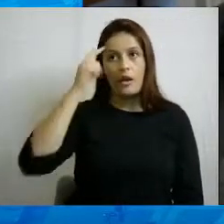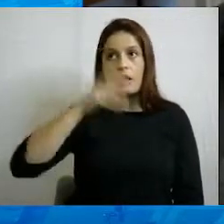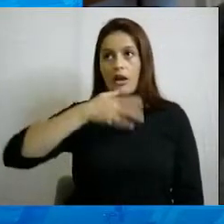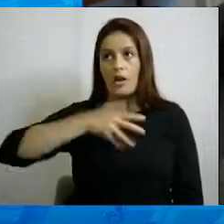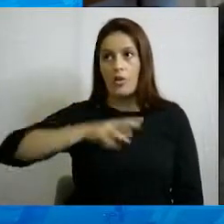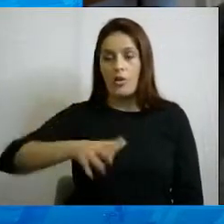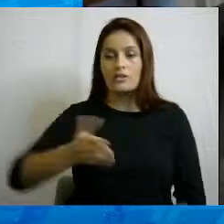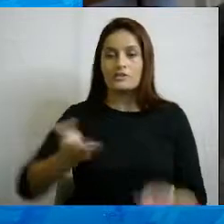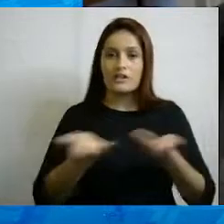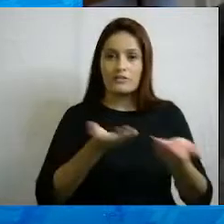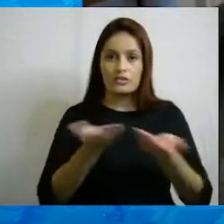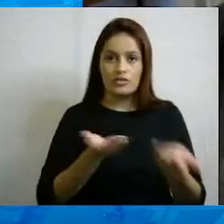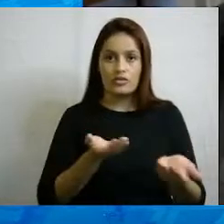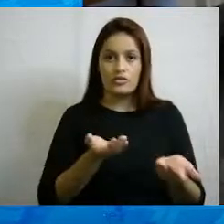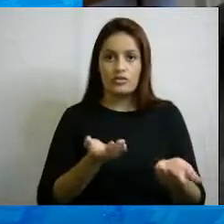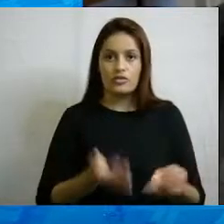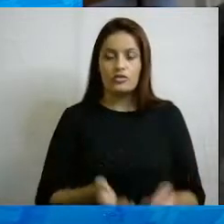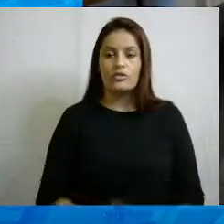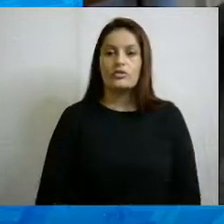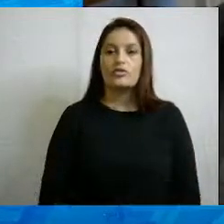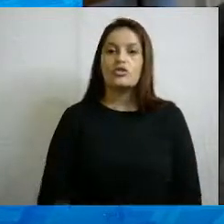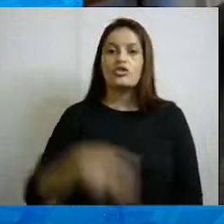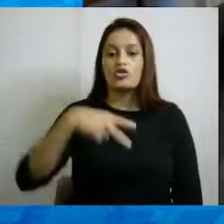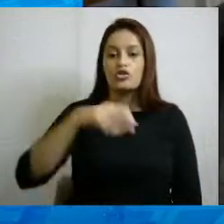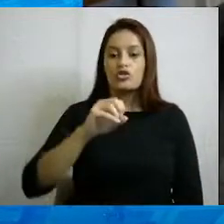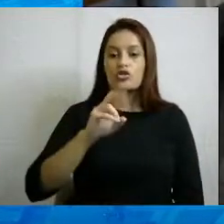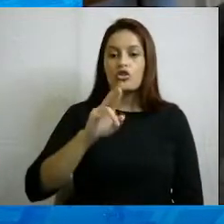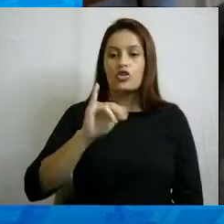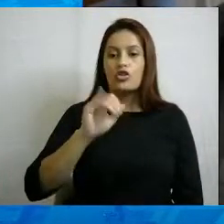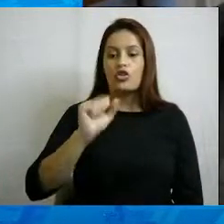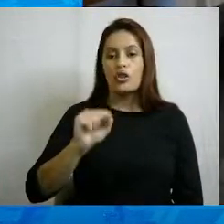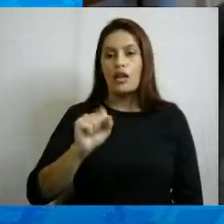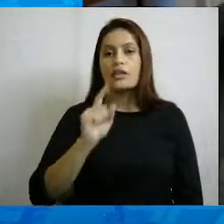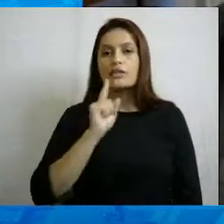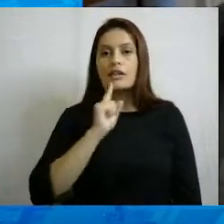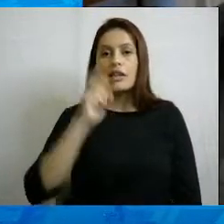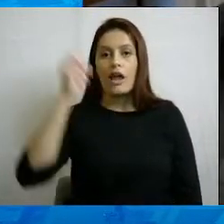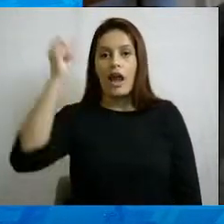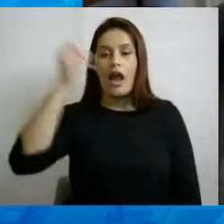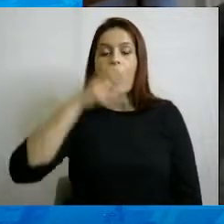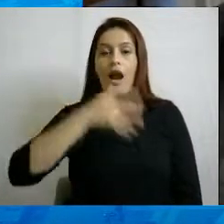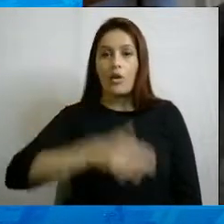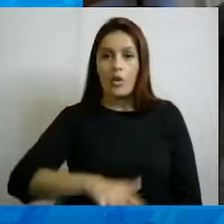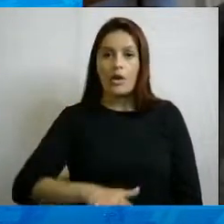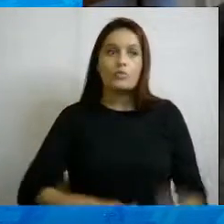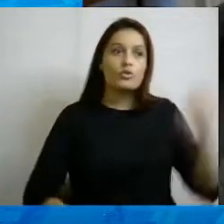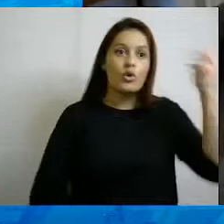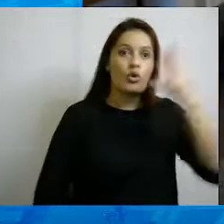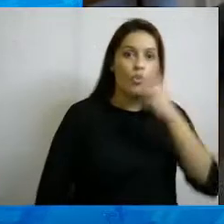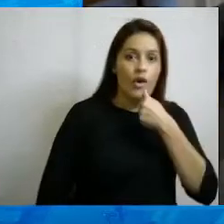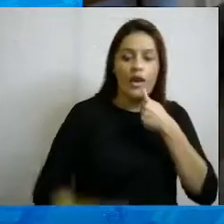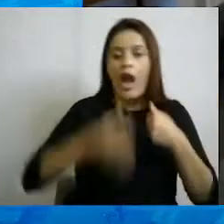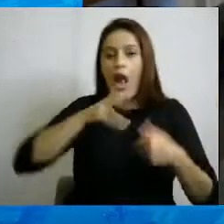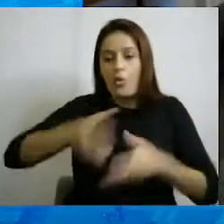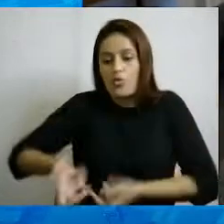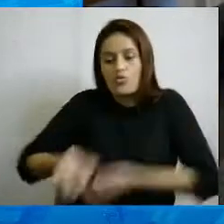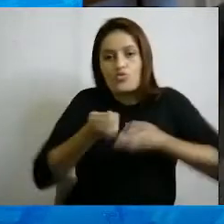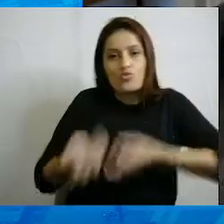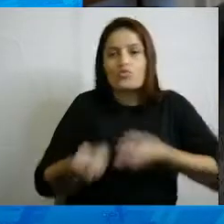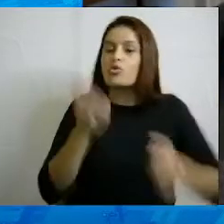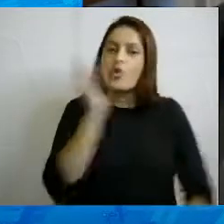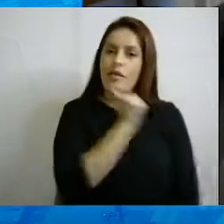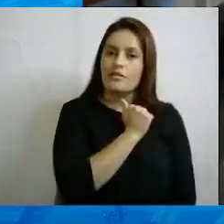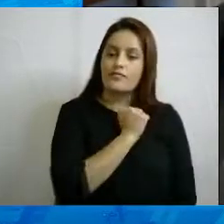nuestro servicio de agua. La noria funciona con agua y sin luz no tenemos agua. Este